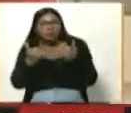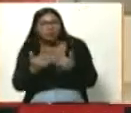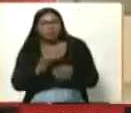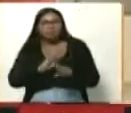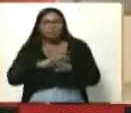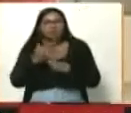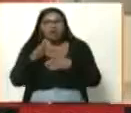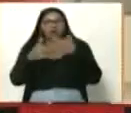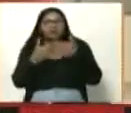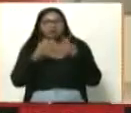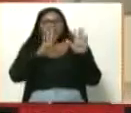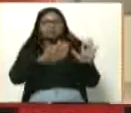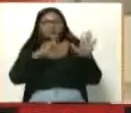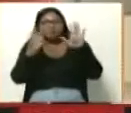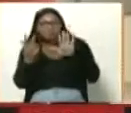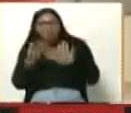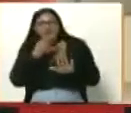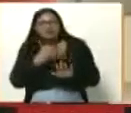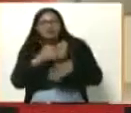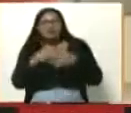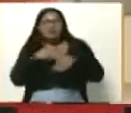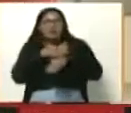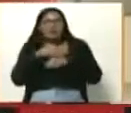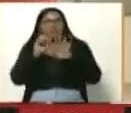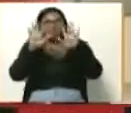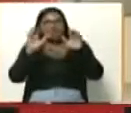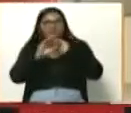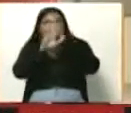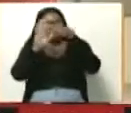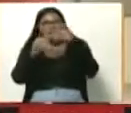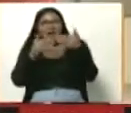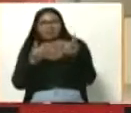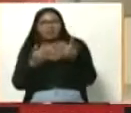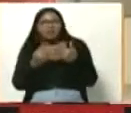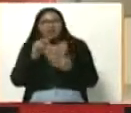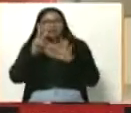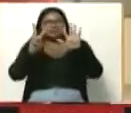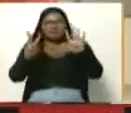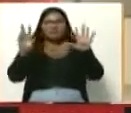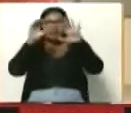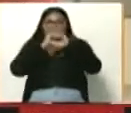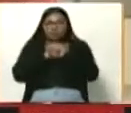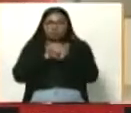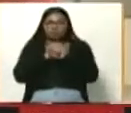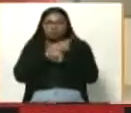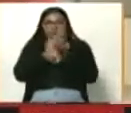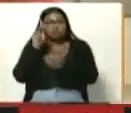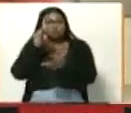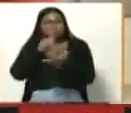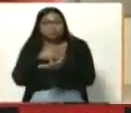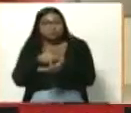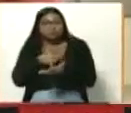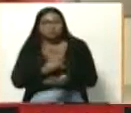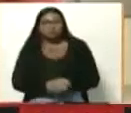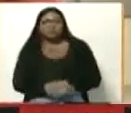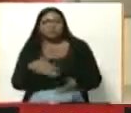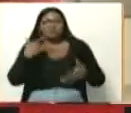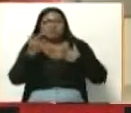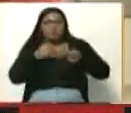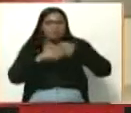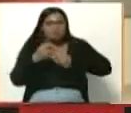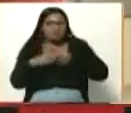el 18 de diciembre, en horario de 10 de la mañana y hasta las 7 de la noche, vamos a estar allí, no solamente con actividades